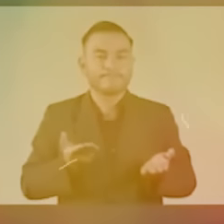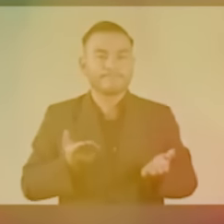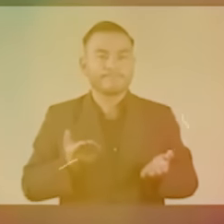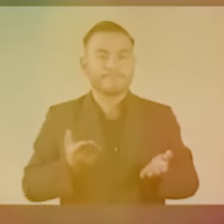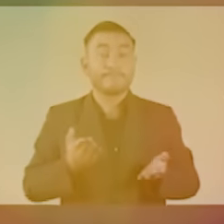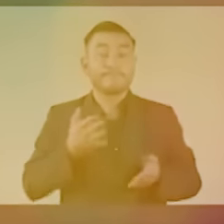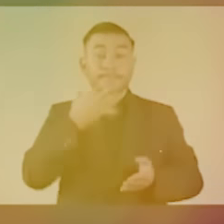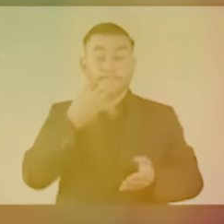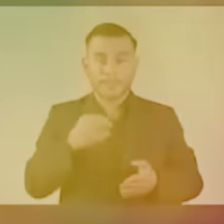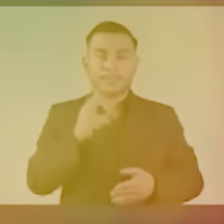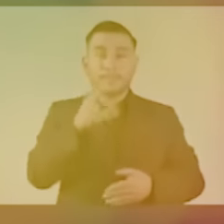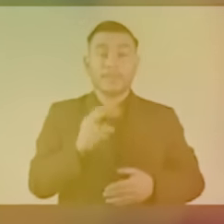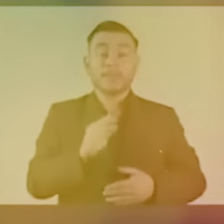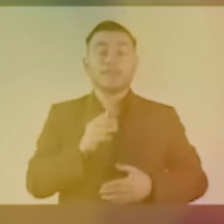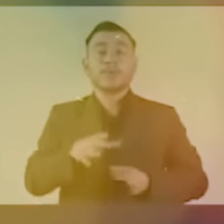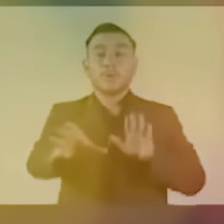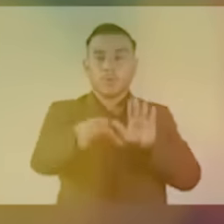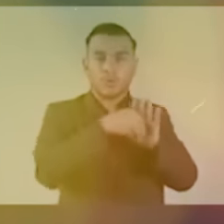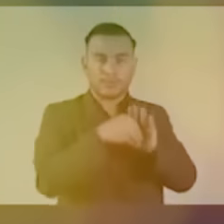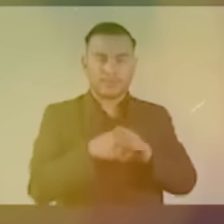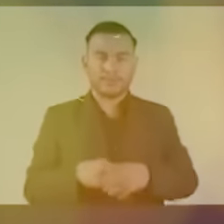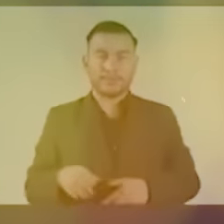Y les pido que lo hagan conmigo.